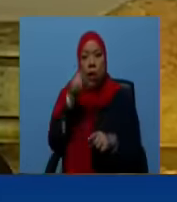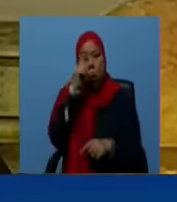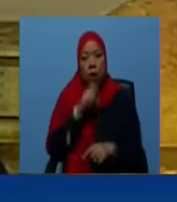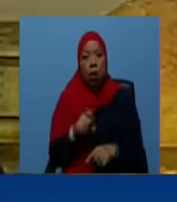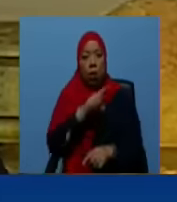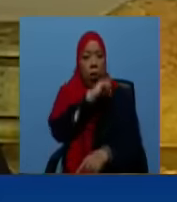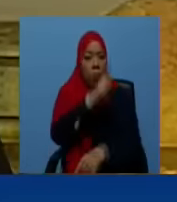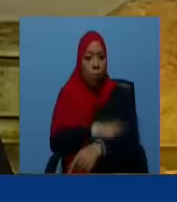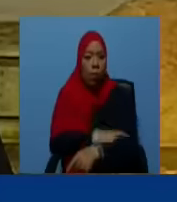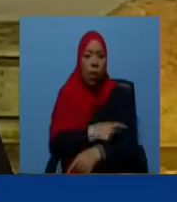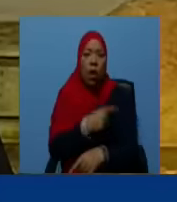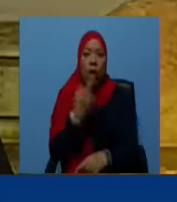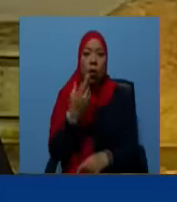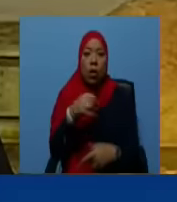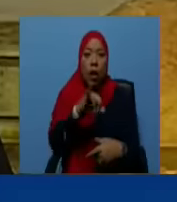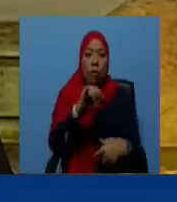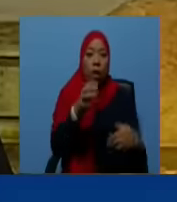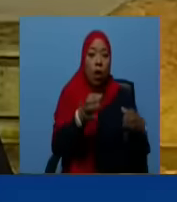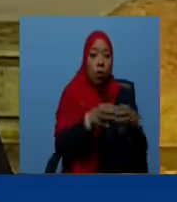poder paralelo.